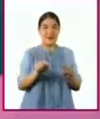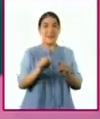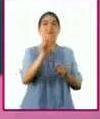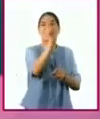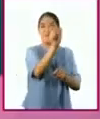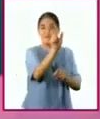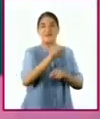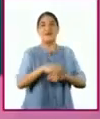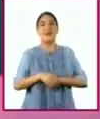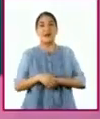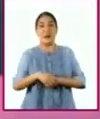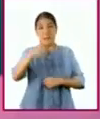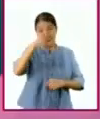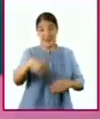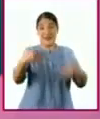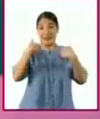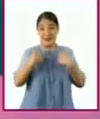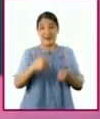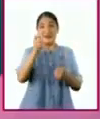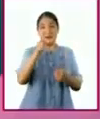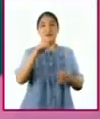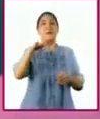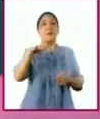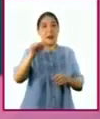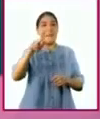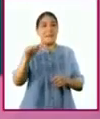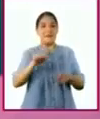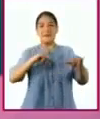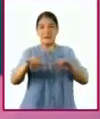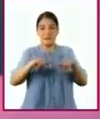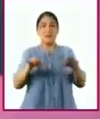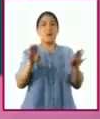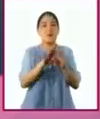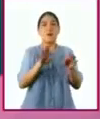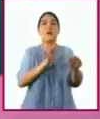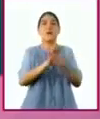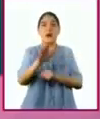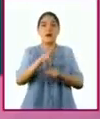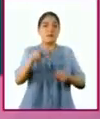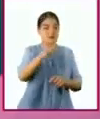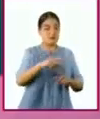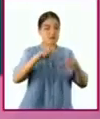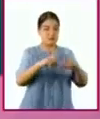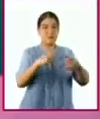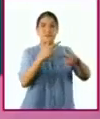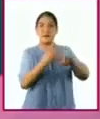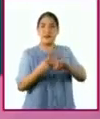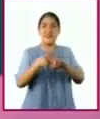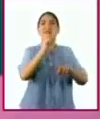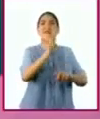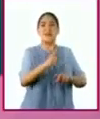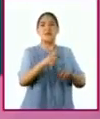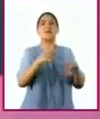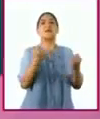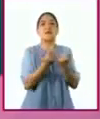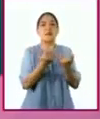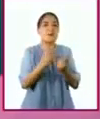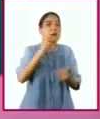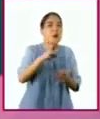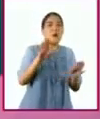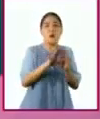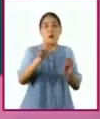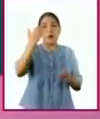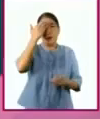Para que entendamos nuestro mapa, también es necesario que señale la orientación. Generalmente, esto se hace agregando una figura